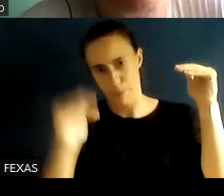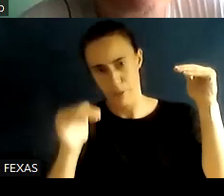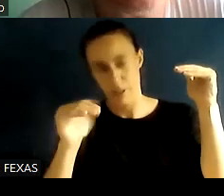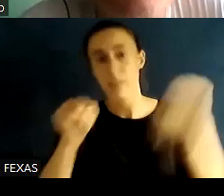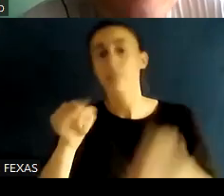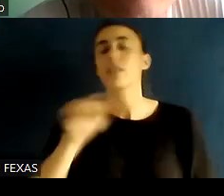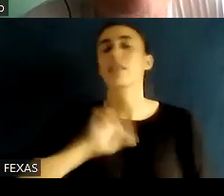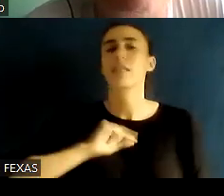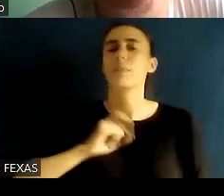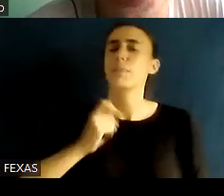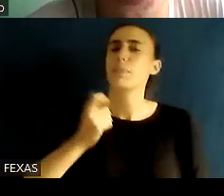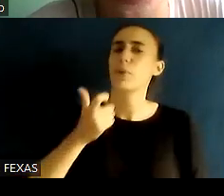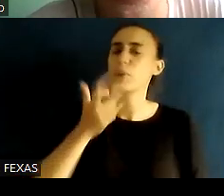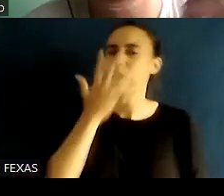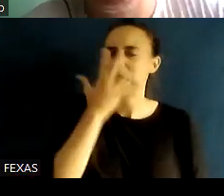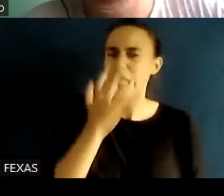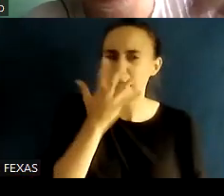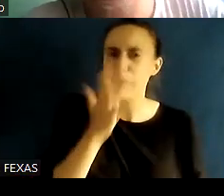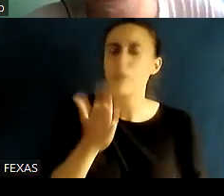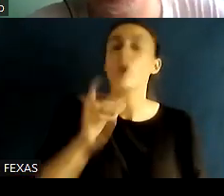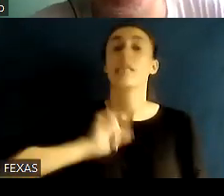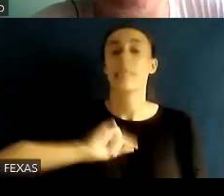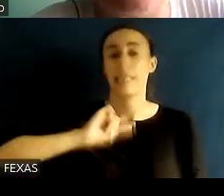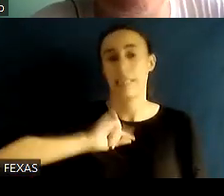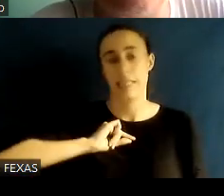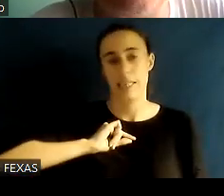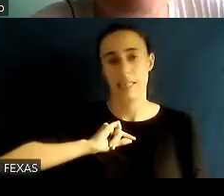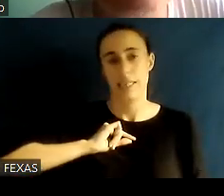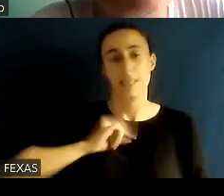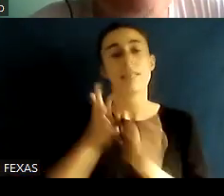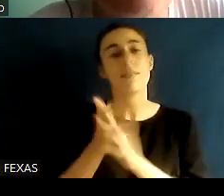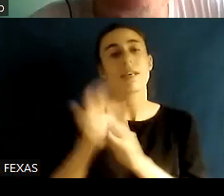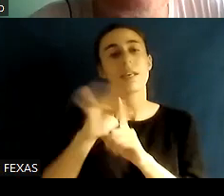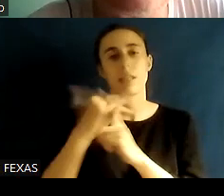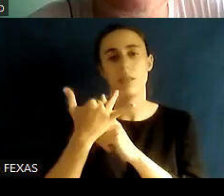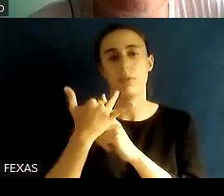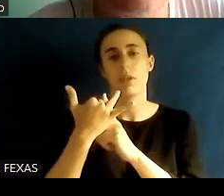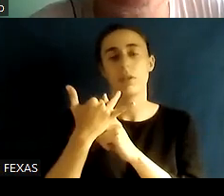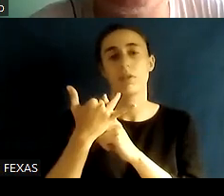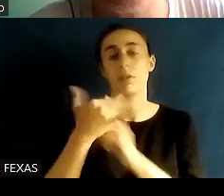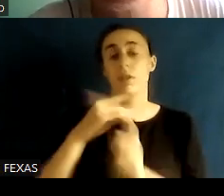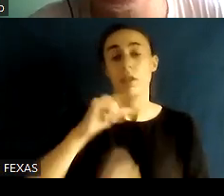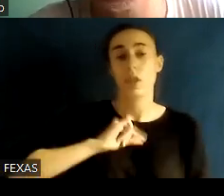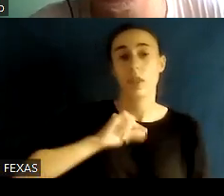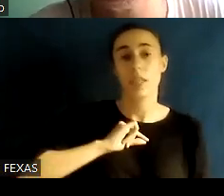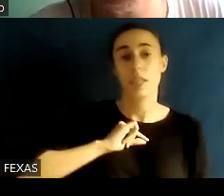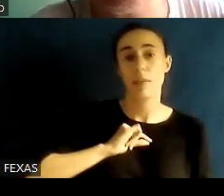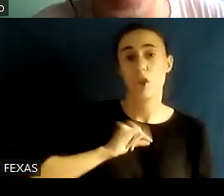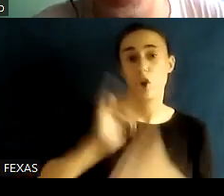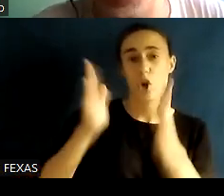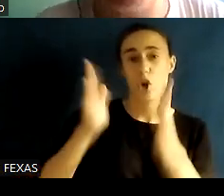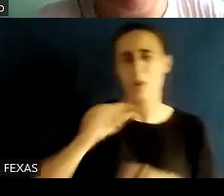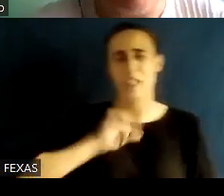pero al fin y al cabo es sentir. La depresión ya sería la situación en la que bien o dejas de sentir o ese sentimiento es tan intenso que